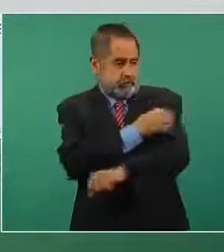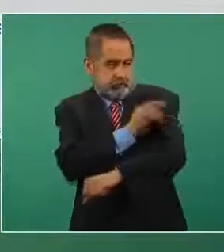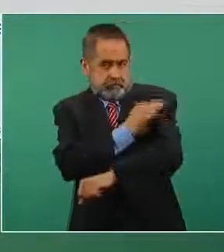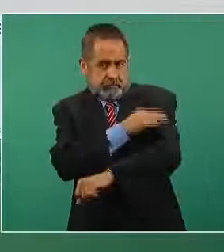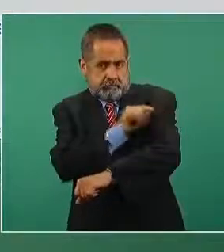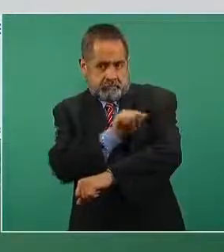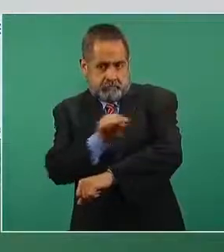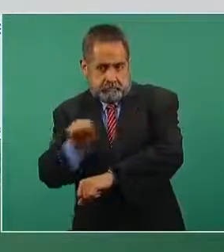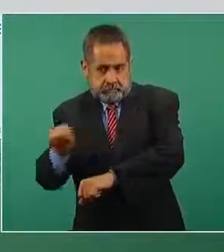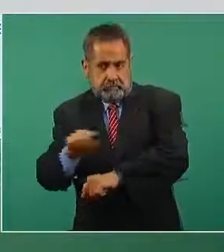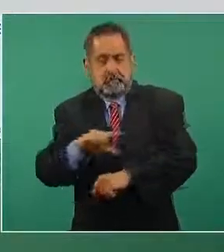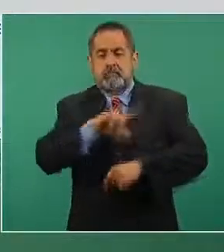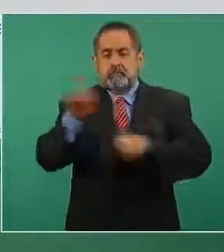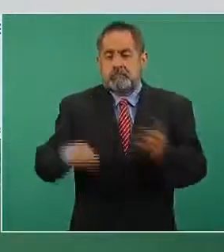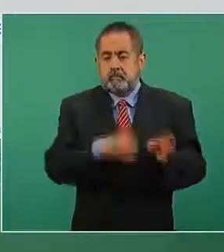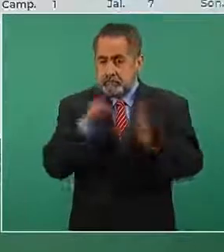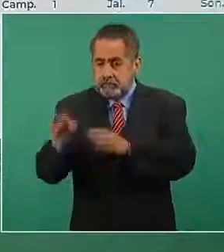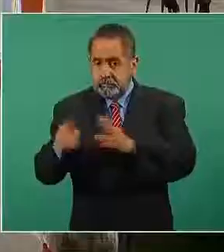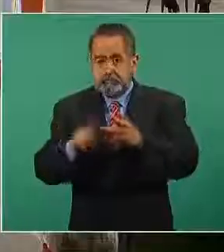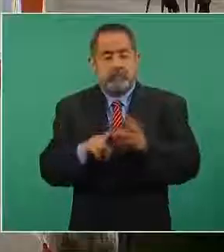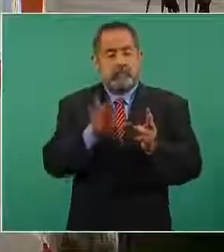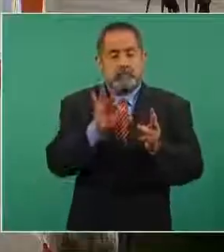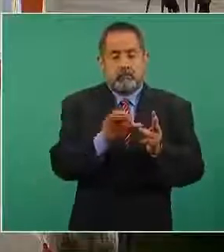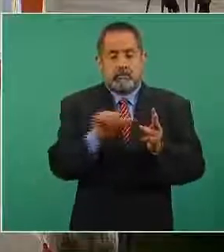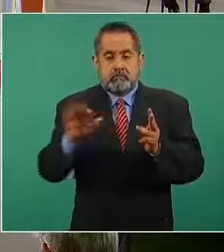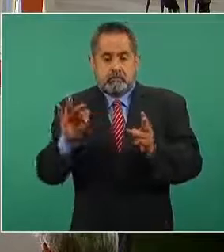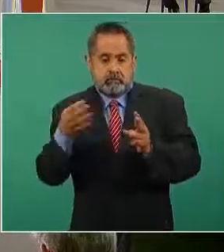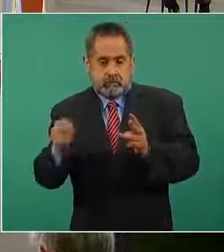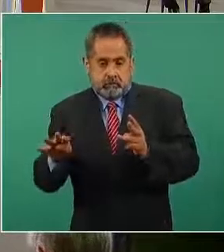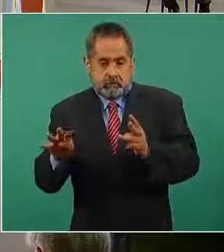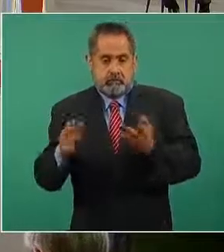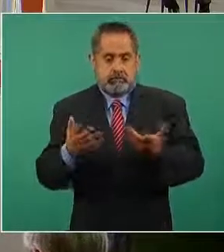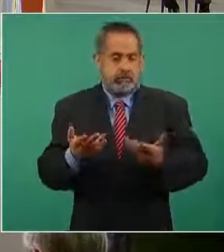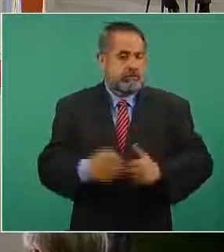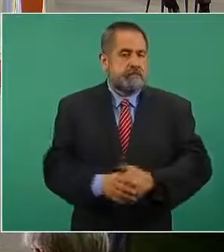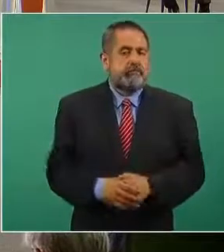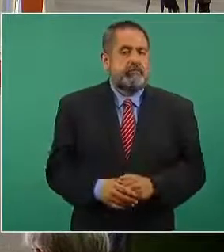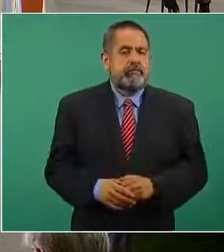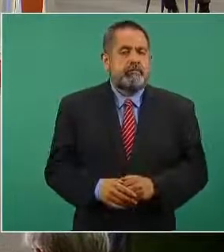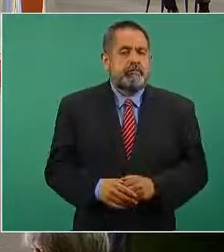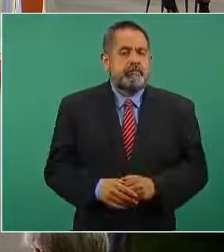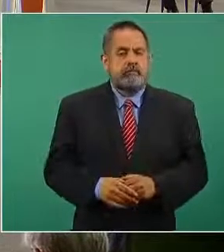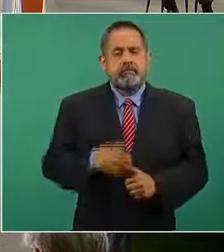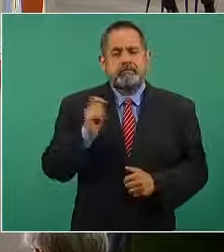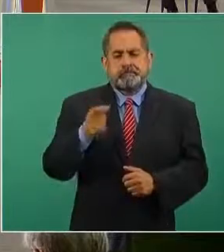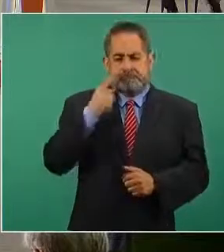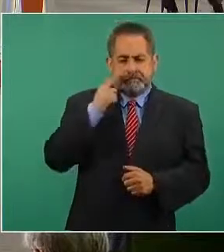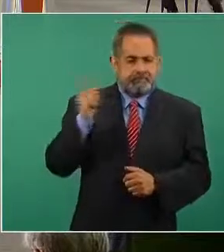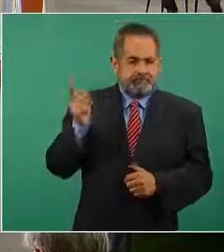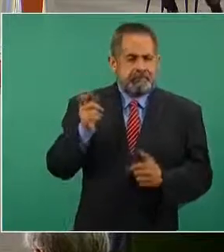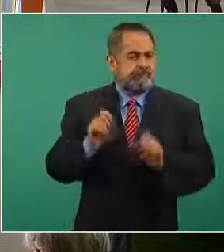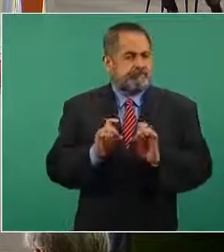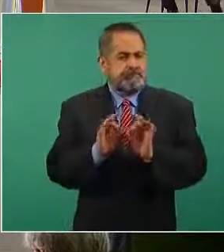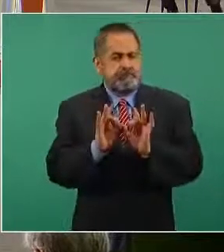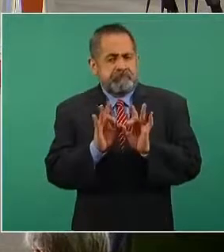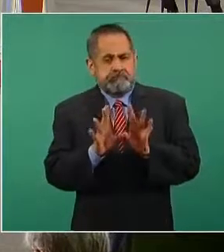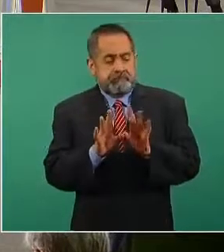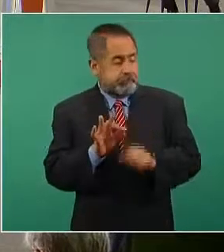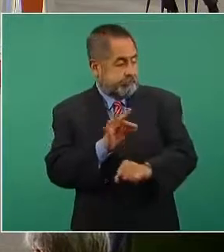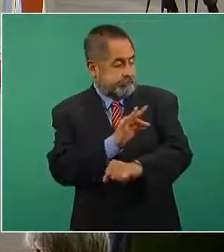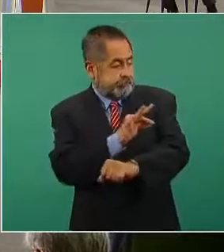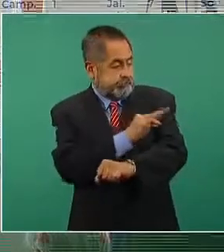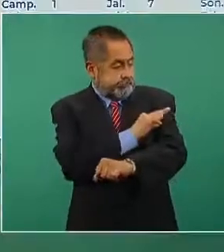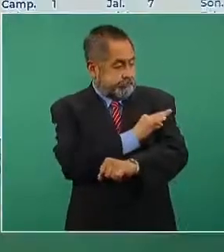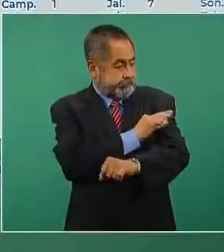así sucesivamente. La siguiente, por favor. Finalmente, comentamos sobre estos eventos supuestamente asociados a